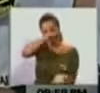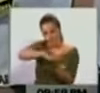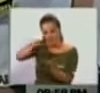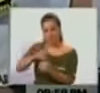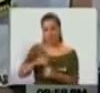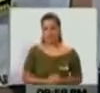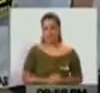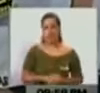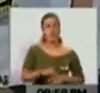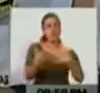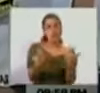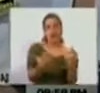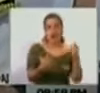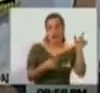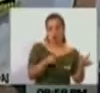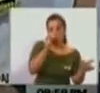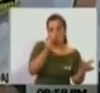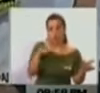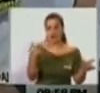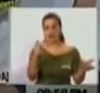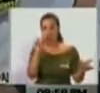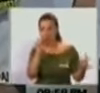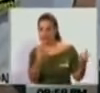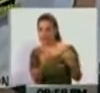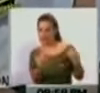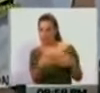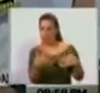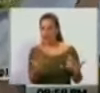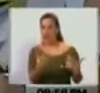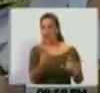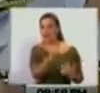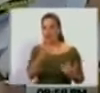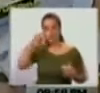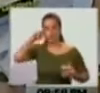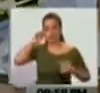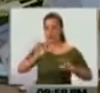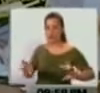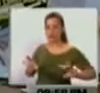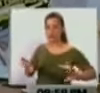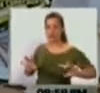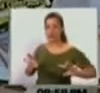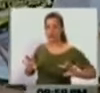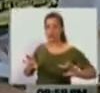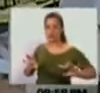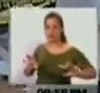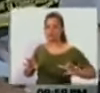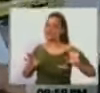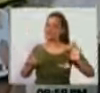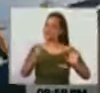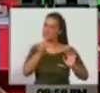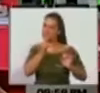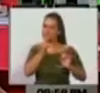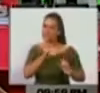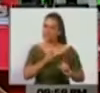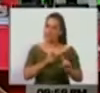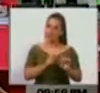relación Jatar-Dager, la antigua matraca de la Contraloría, quien está detrás de Camilo Lamaletto.